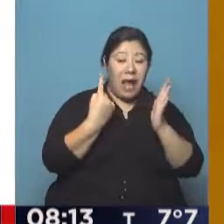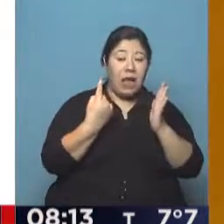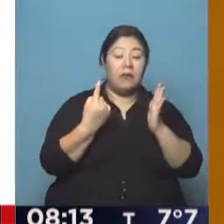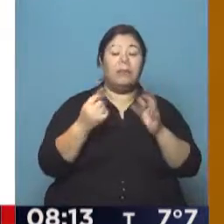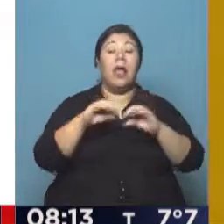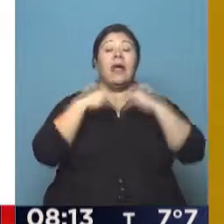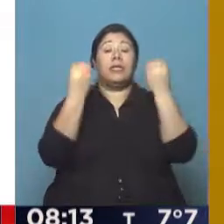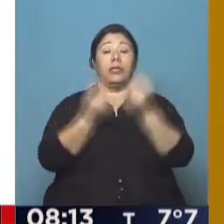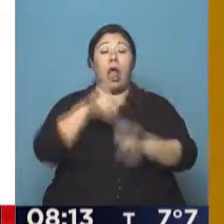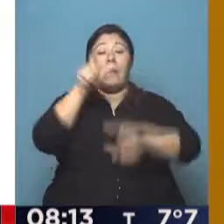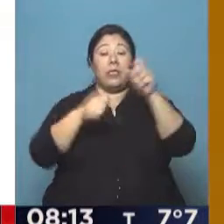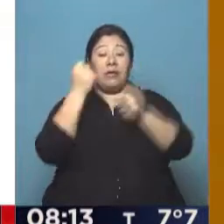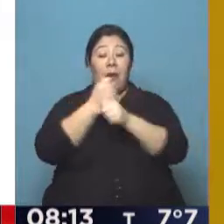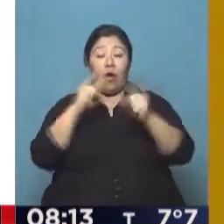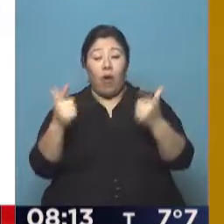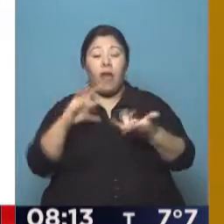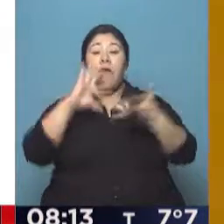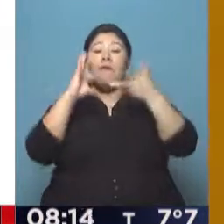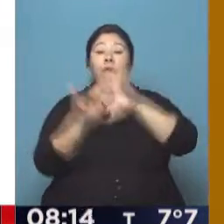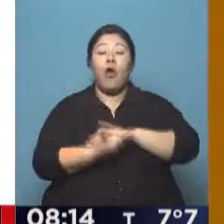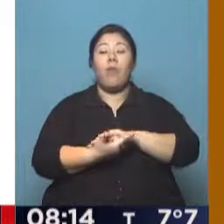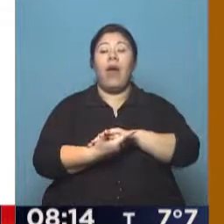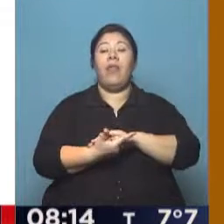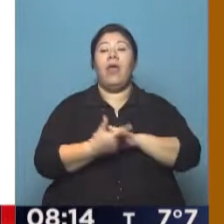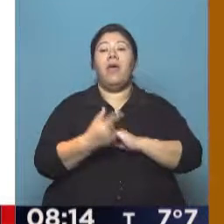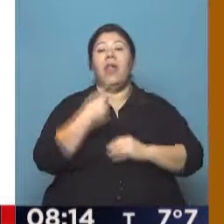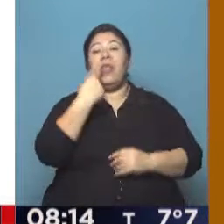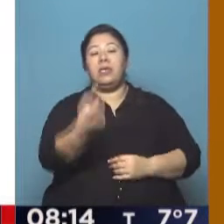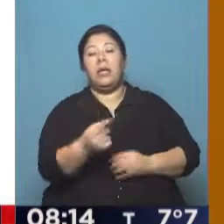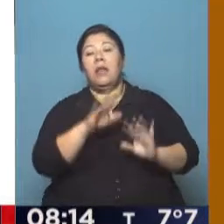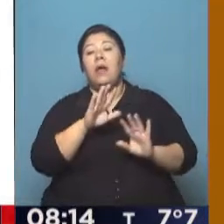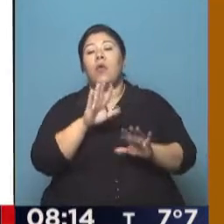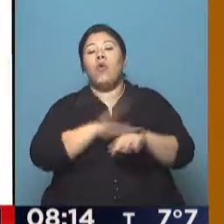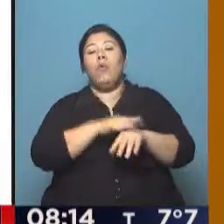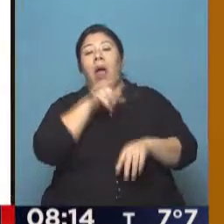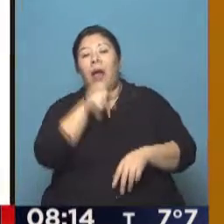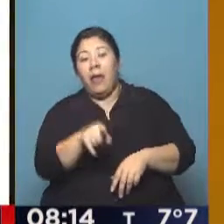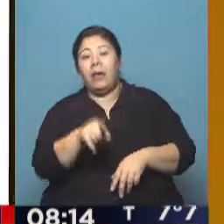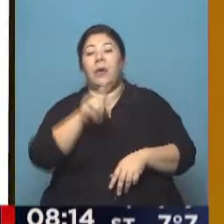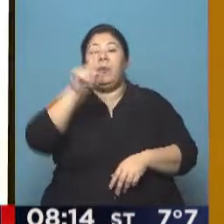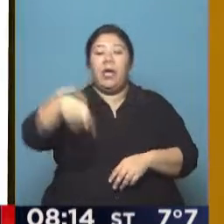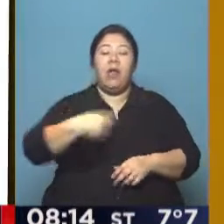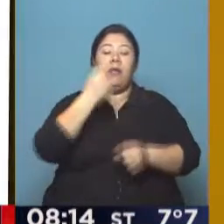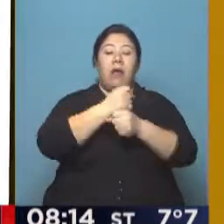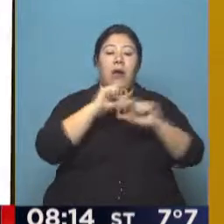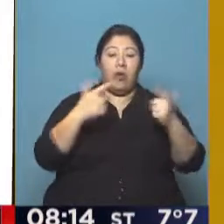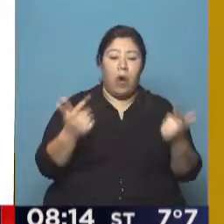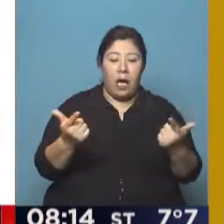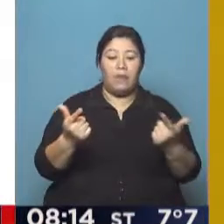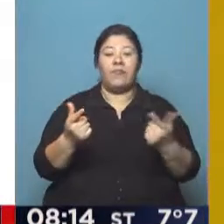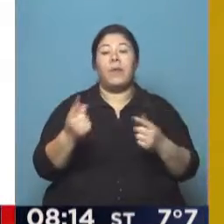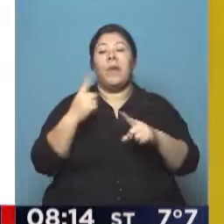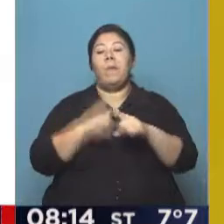para justificar los índices de desocupación. De eso, y en una foto, ¿no?, en donde refleja el color del